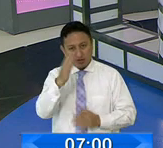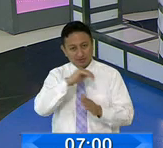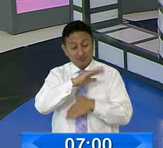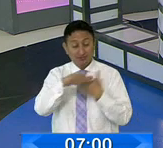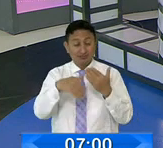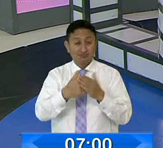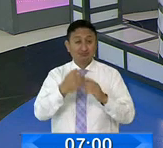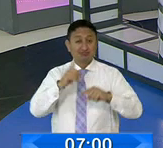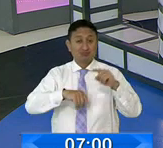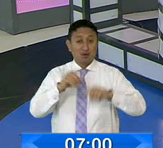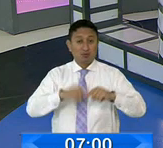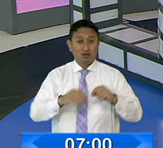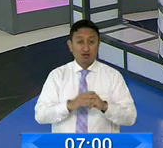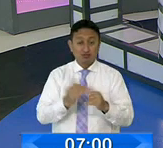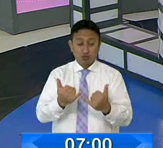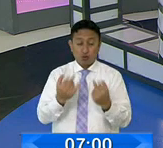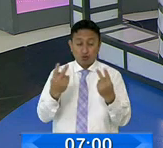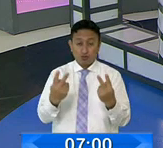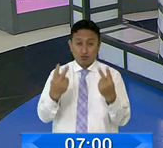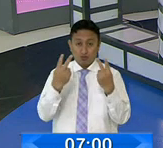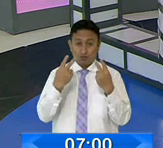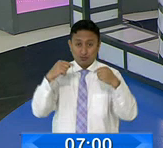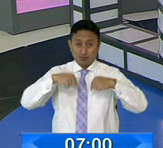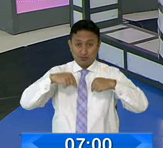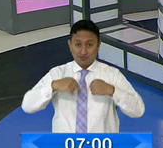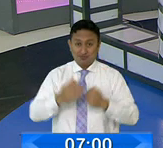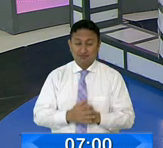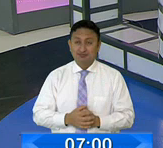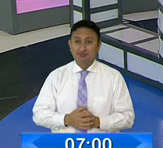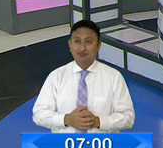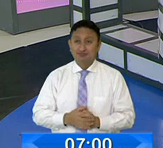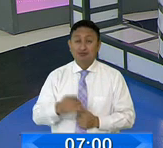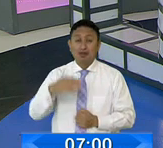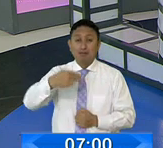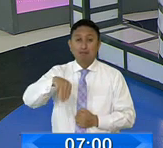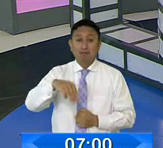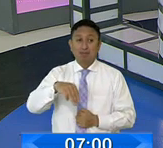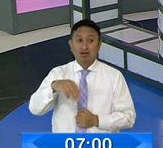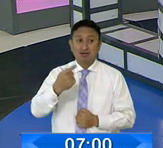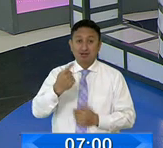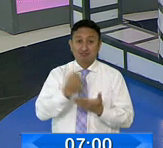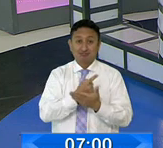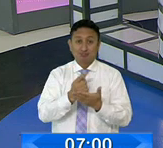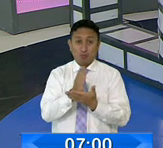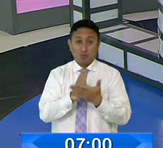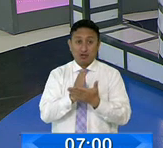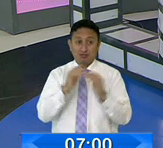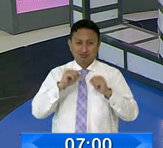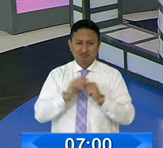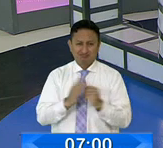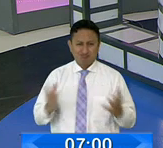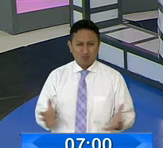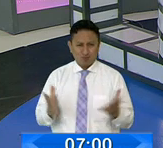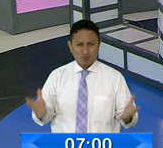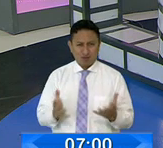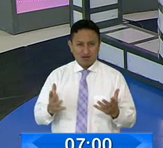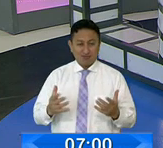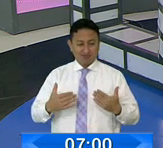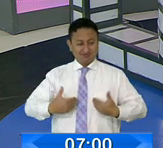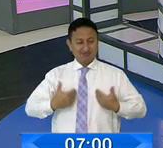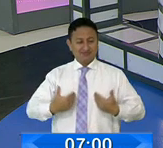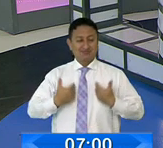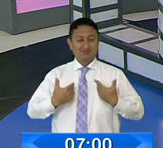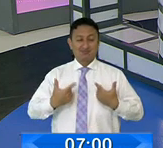nuestros amigos televidentes que nos están acompañando a esta hora, miércoles, mitad de semana, a ponerle todo el buen humor, la